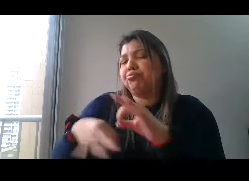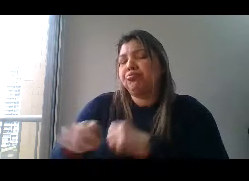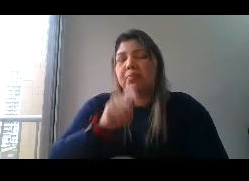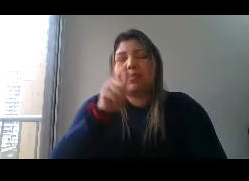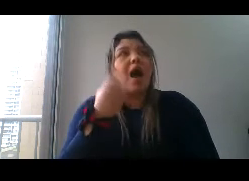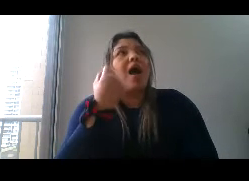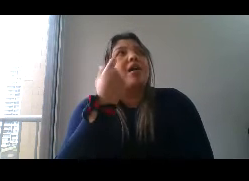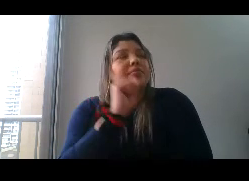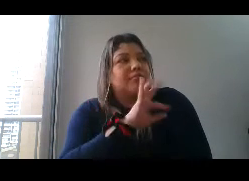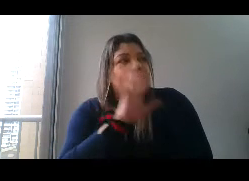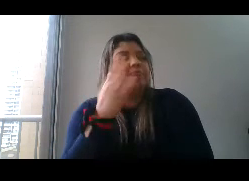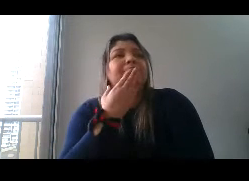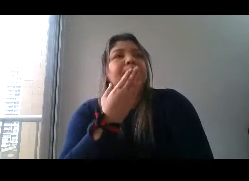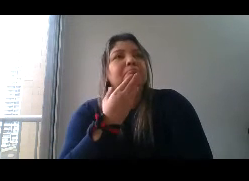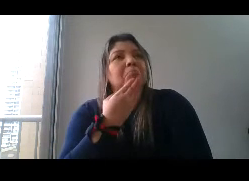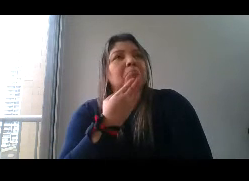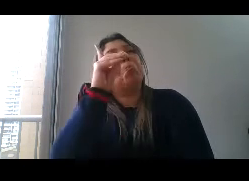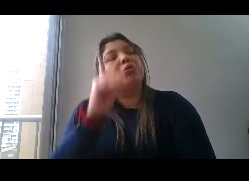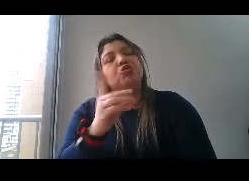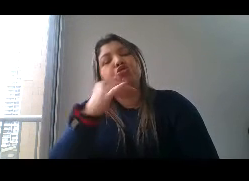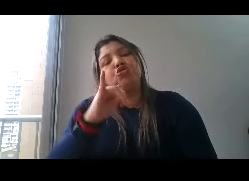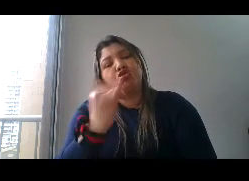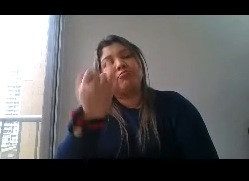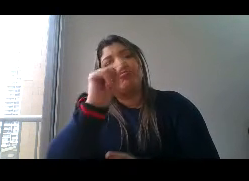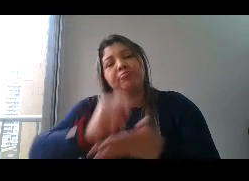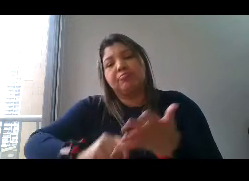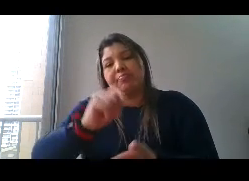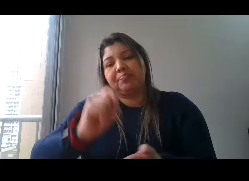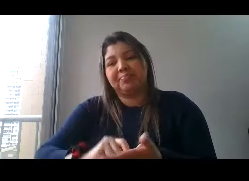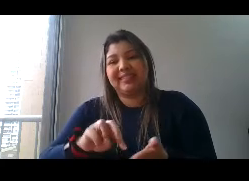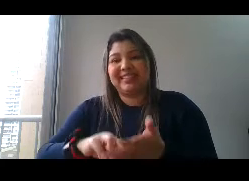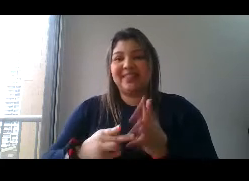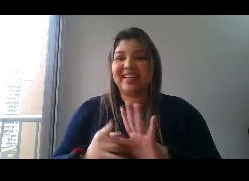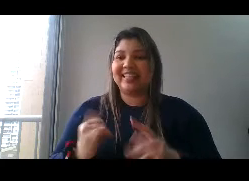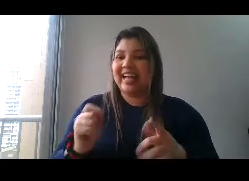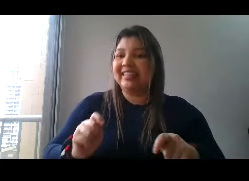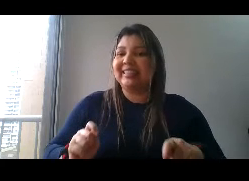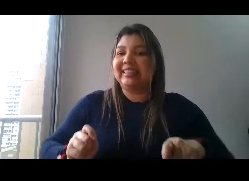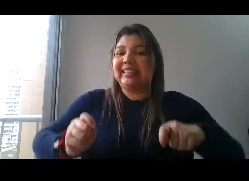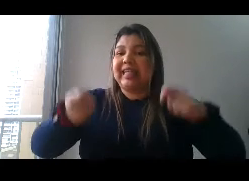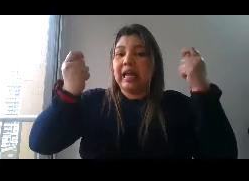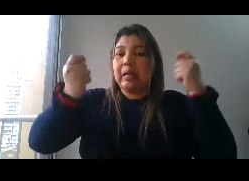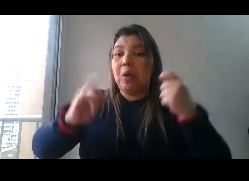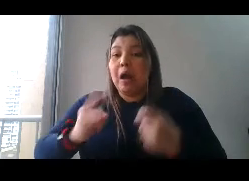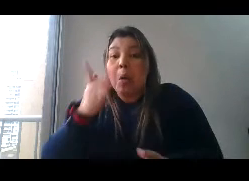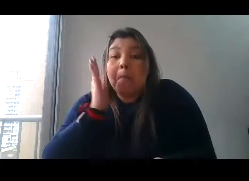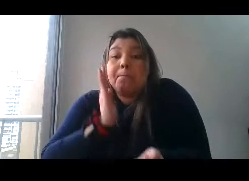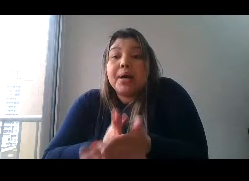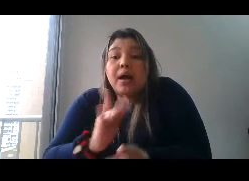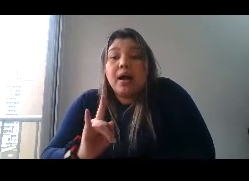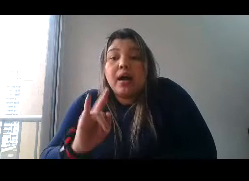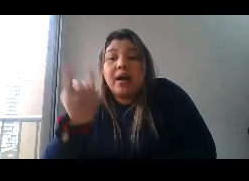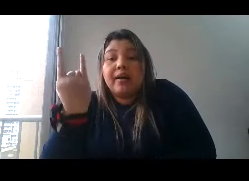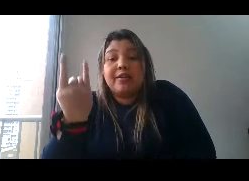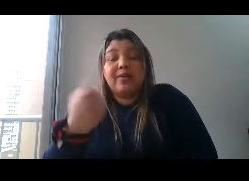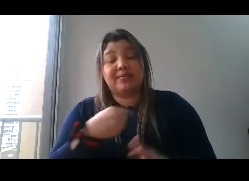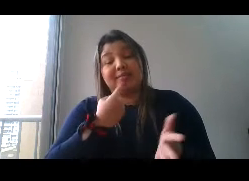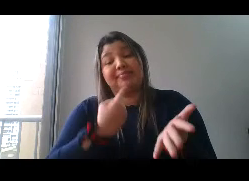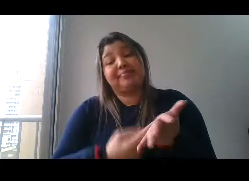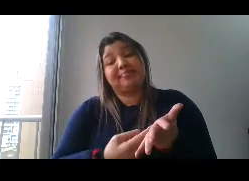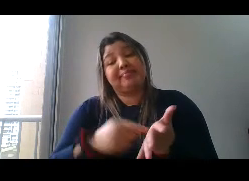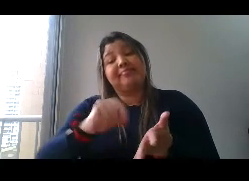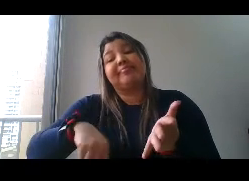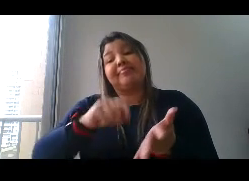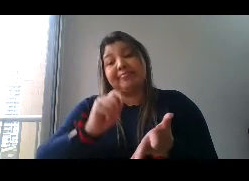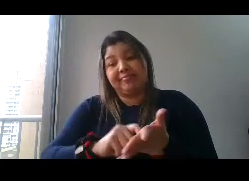el médico tenga, el profesional de la salud tenga un mecanismo de defensa en caso de precisamente de haber